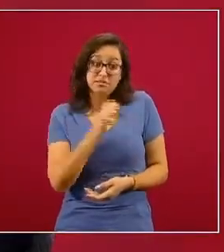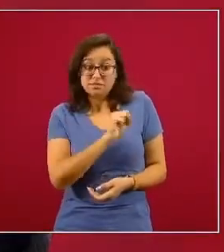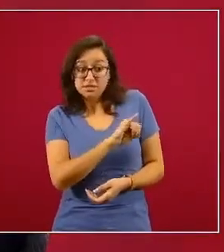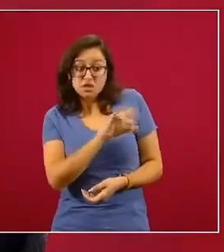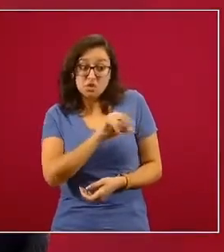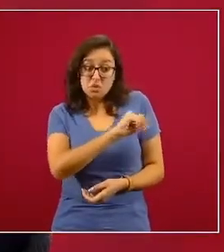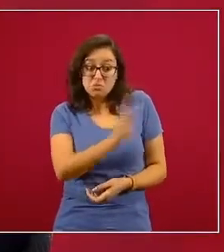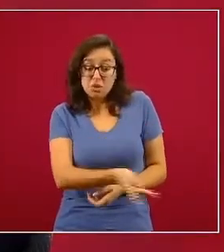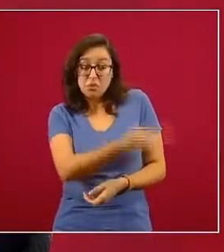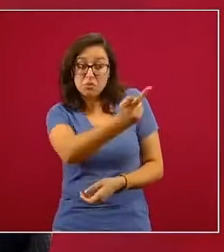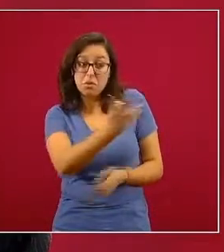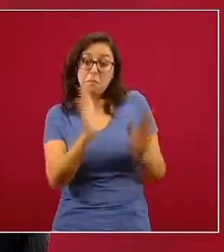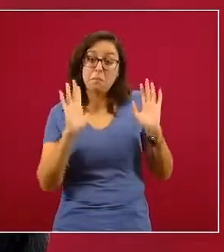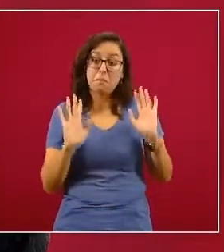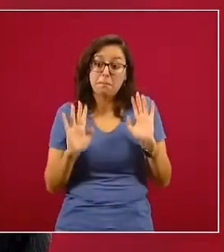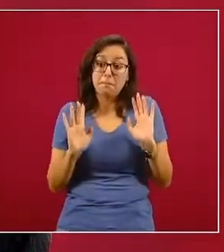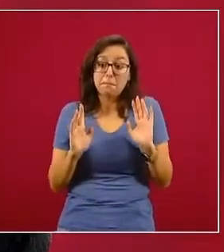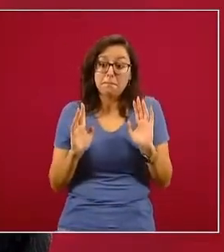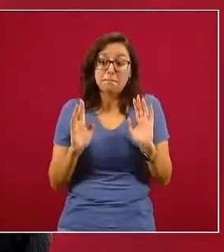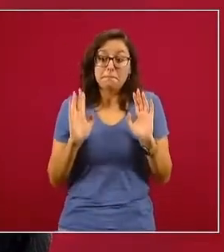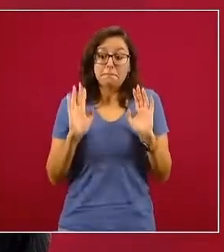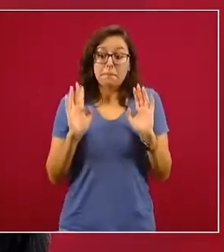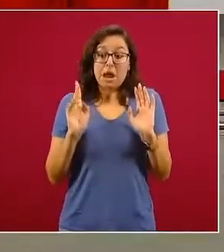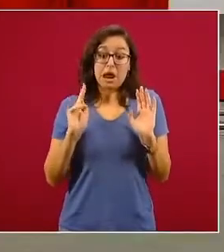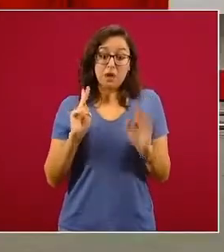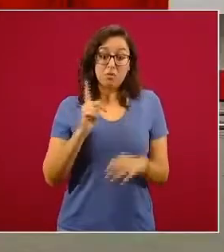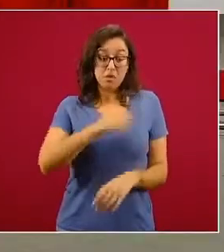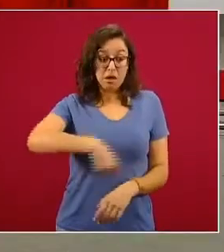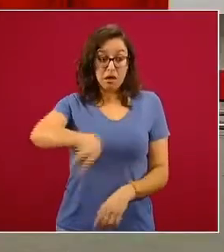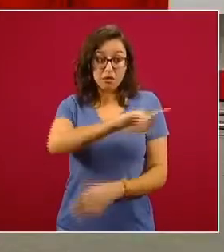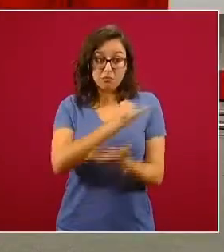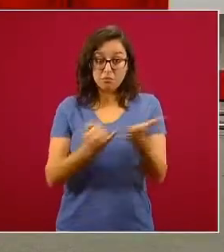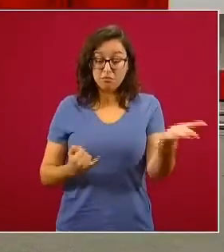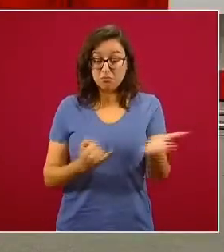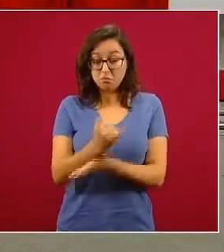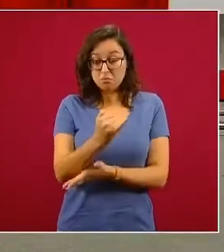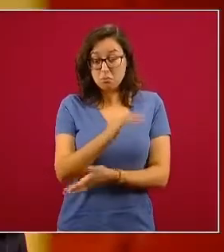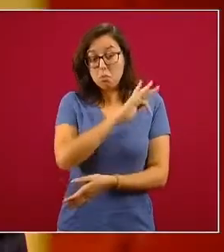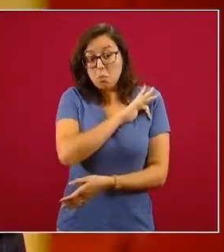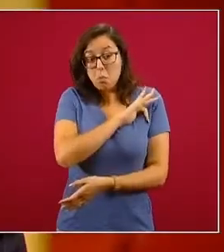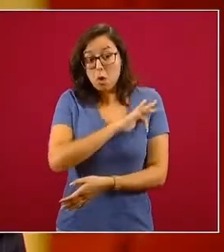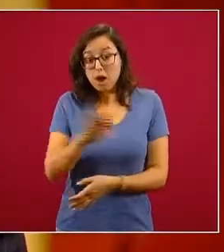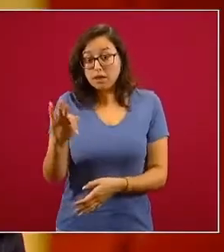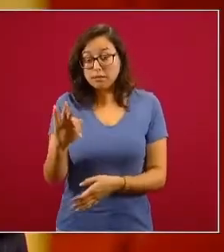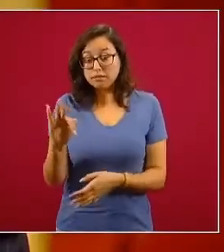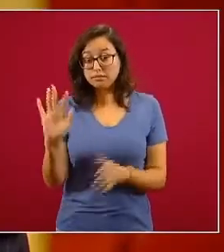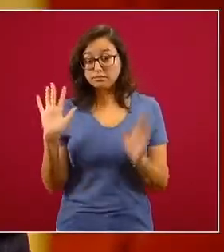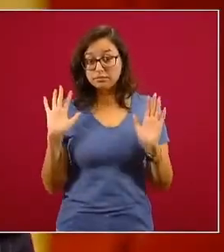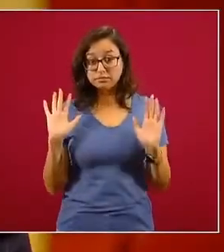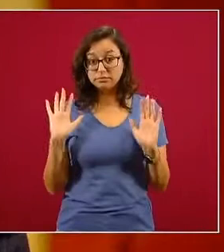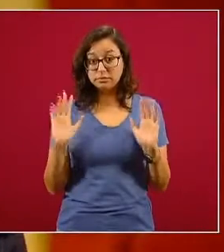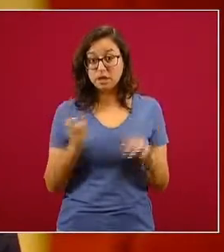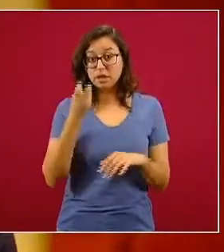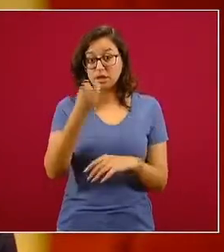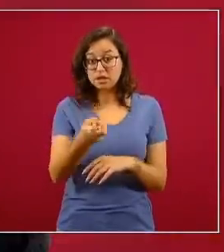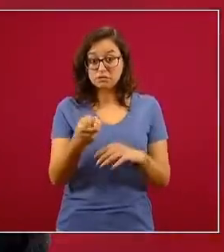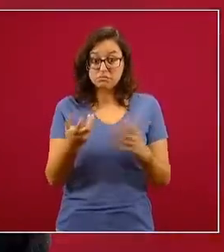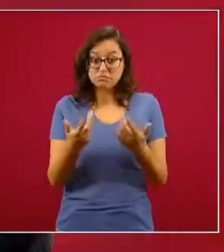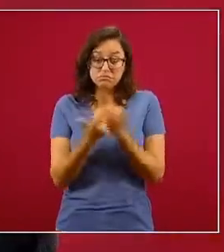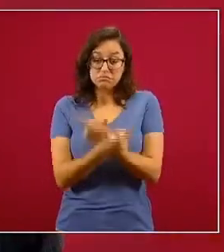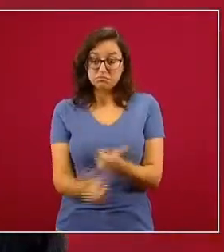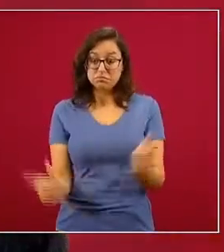pero tomaron una decisión que supongo les corresponde o que tienen las facultades para tomarla, en la medida que es un mecanismo de asociación